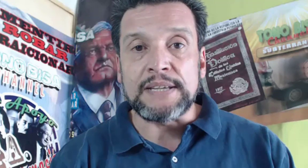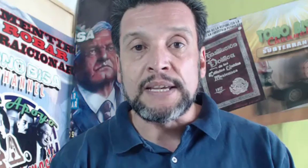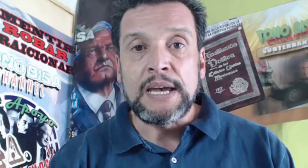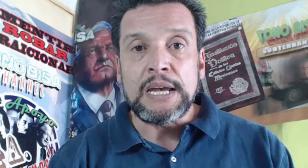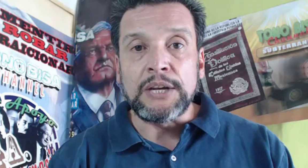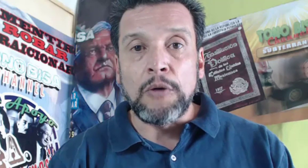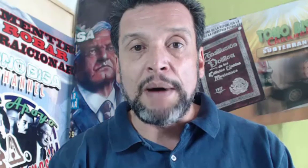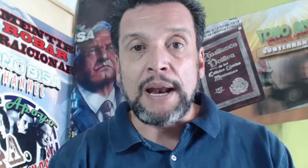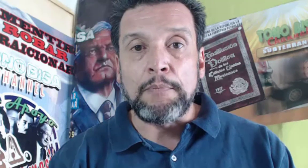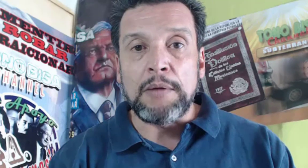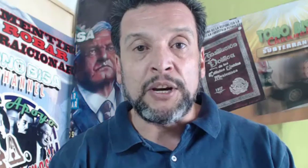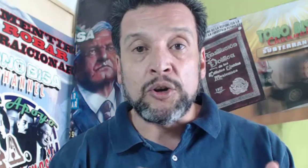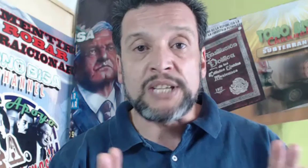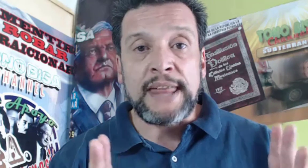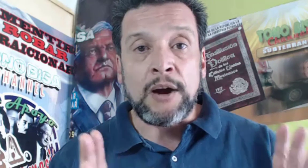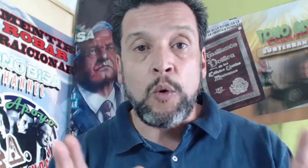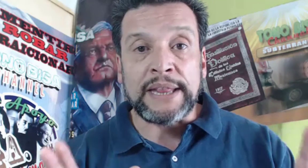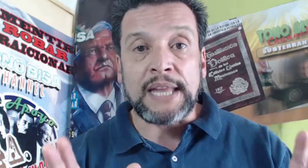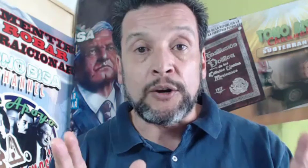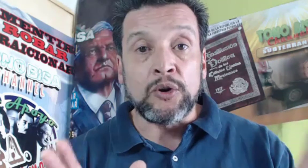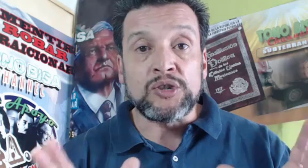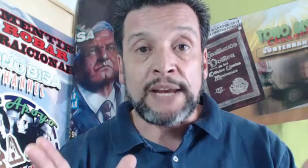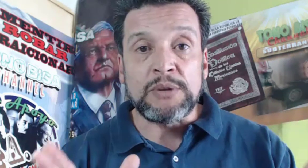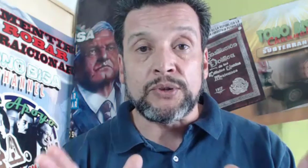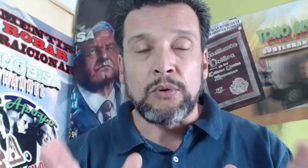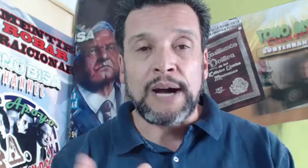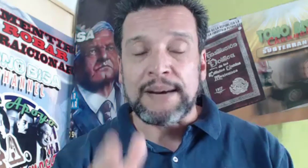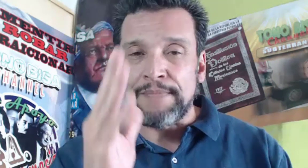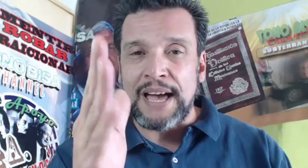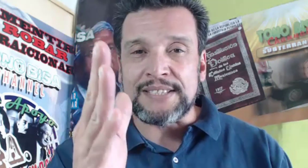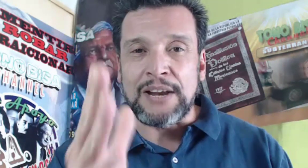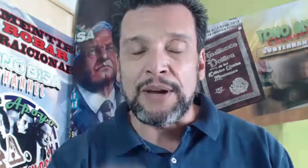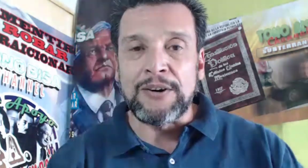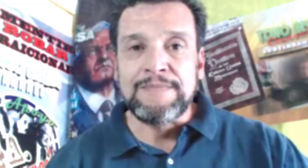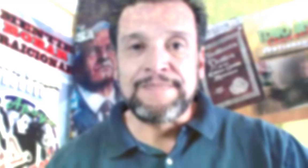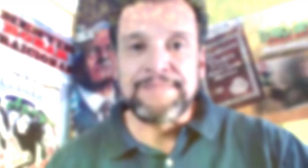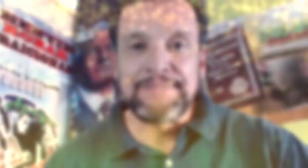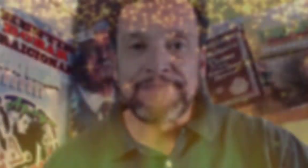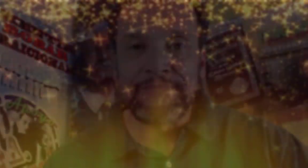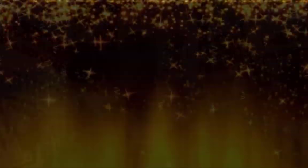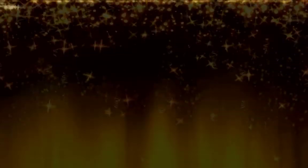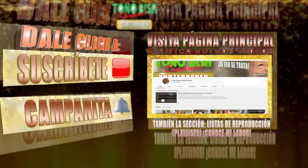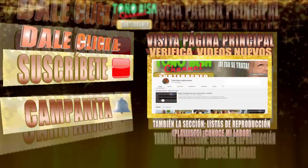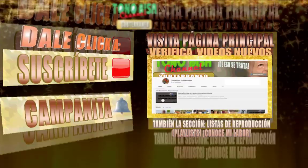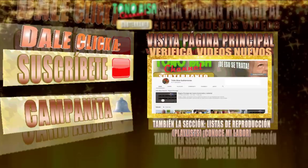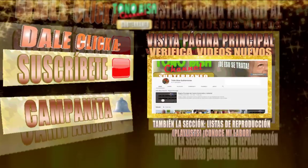para sus jefes y no para el pueblo, y no se dan cuenta, no nos dan nuestro lugar. Hasta luego.